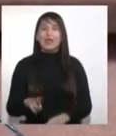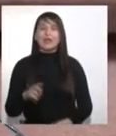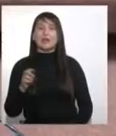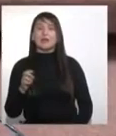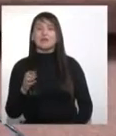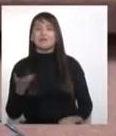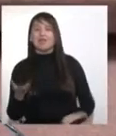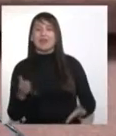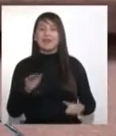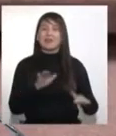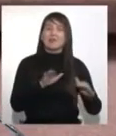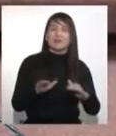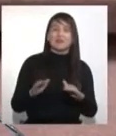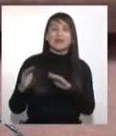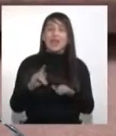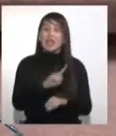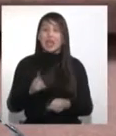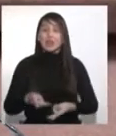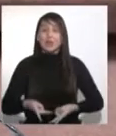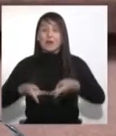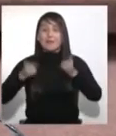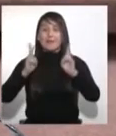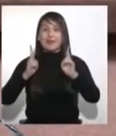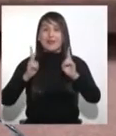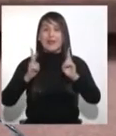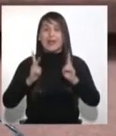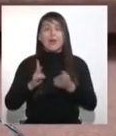inadmisibles no da cuenta de lo que países como